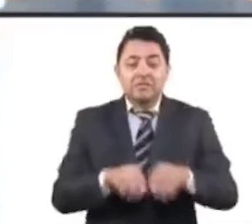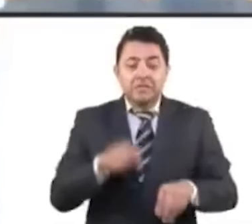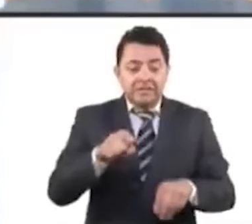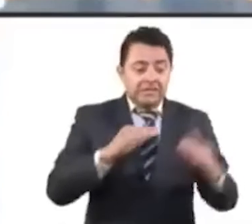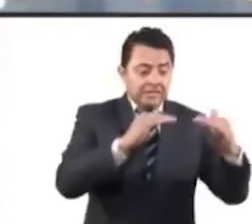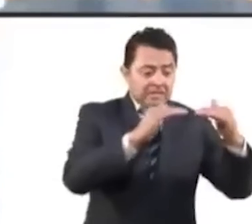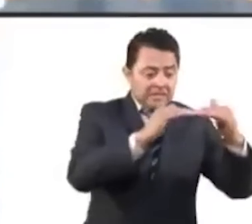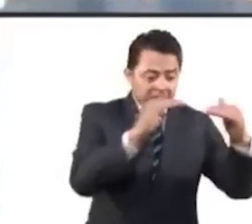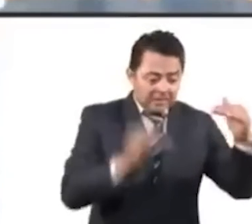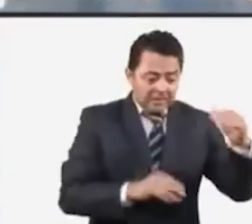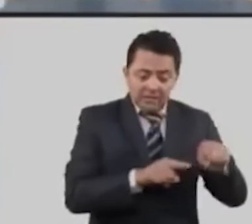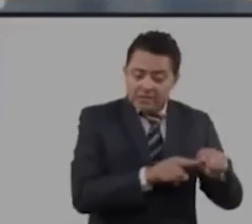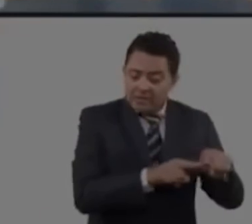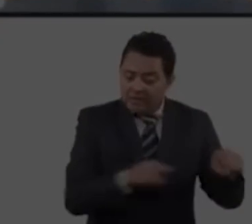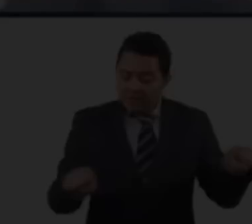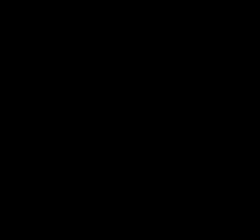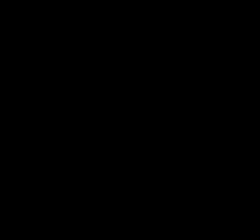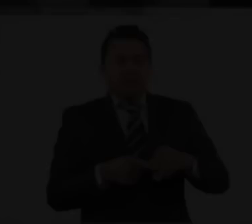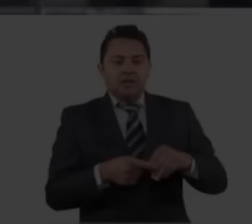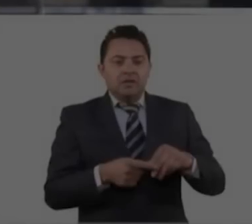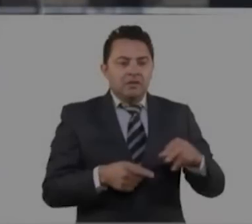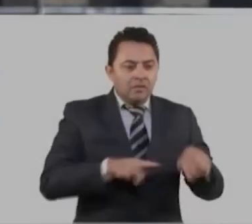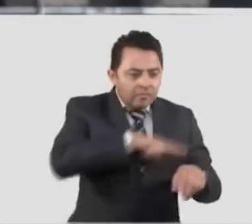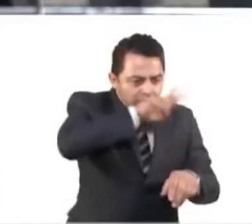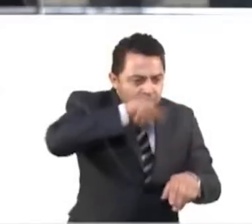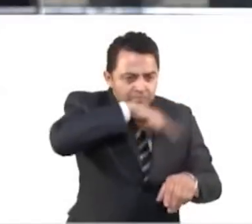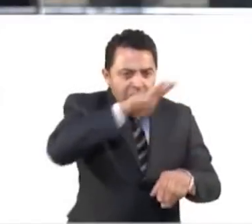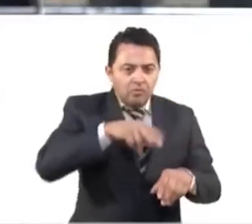tramo subterráneo un tramo seguro.